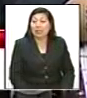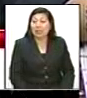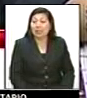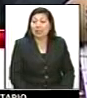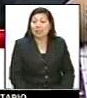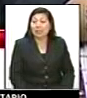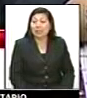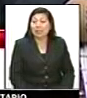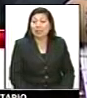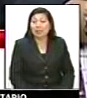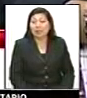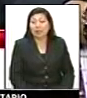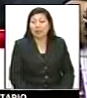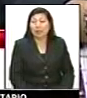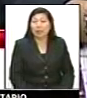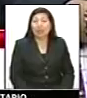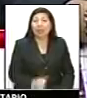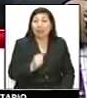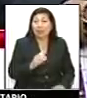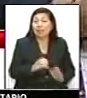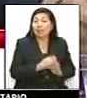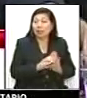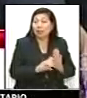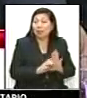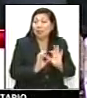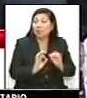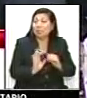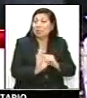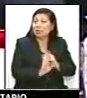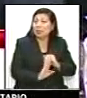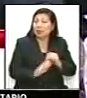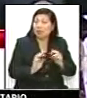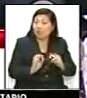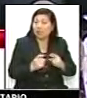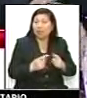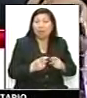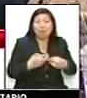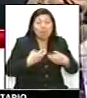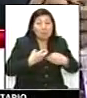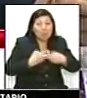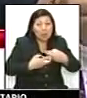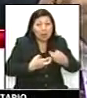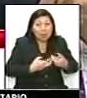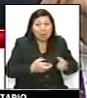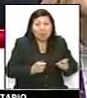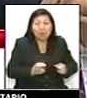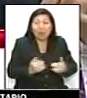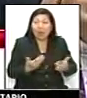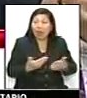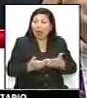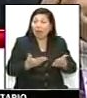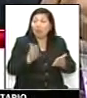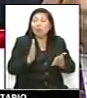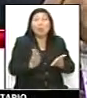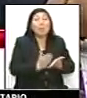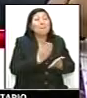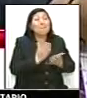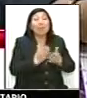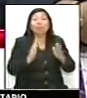entender. En el derecho constitucional siempre se avala, se permite, se promueve de que ante una circunstancia